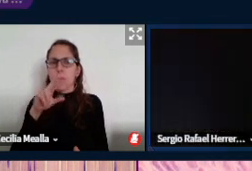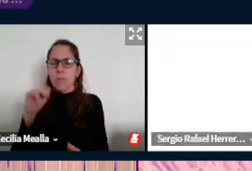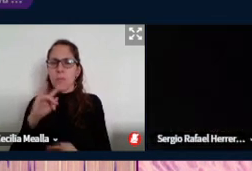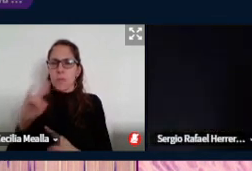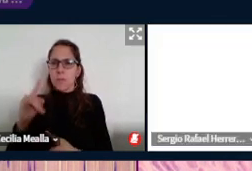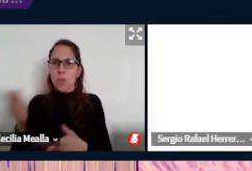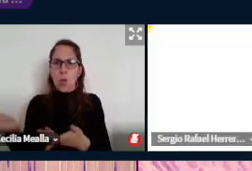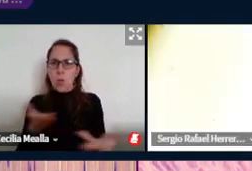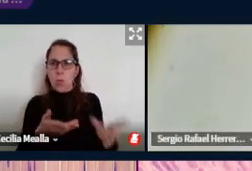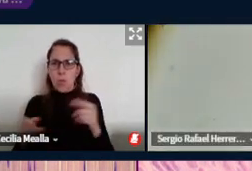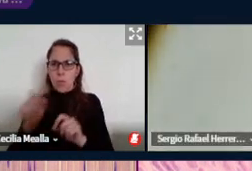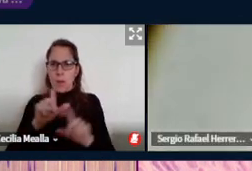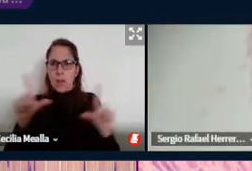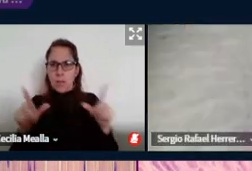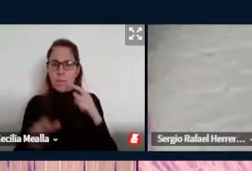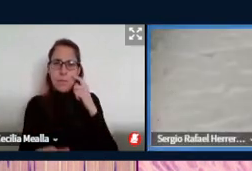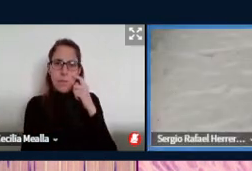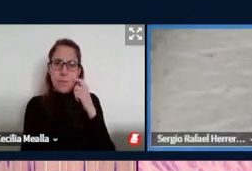el...